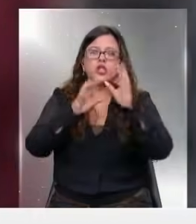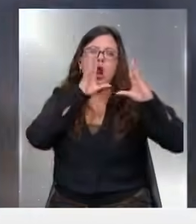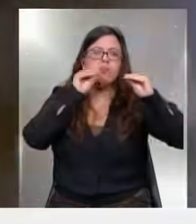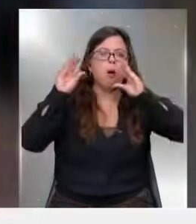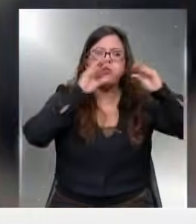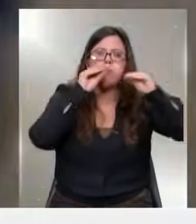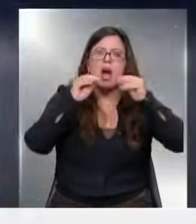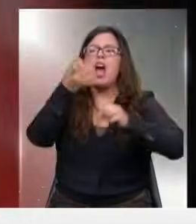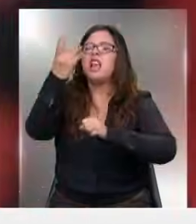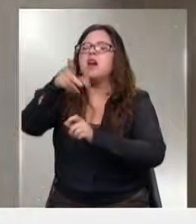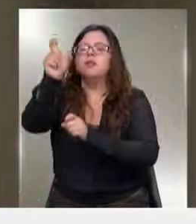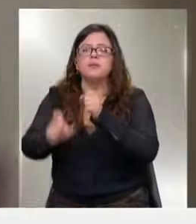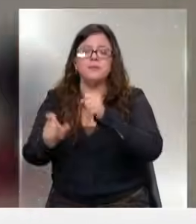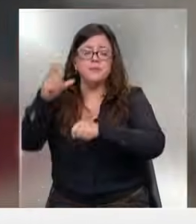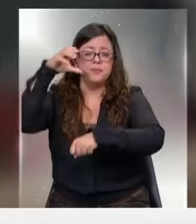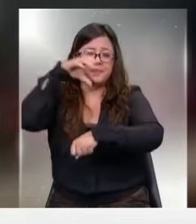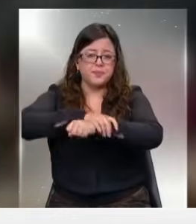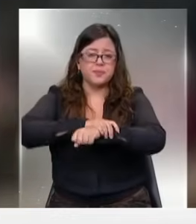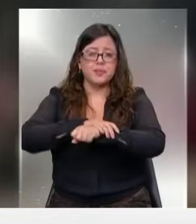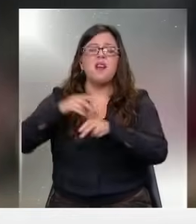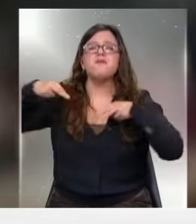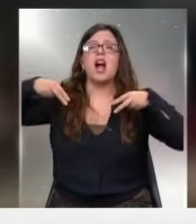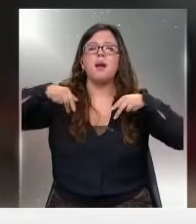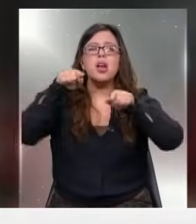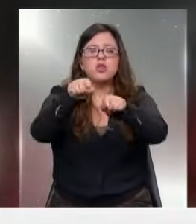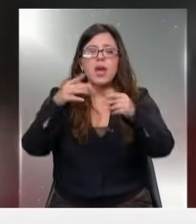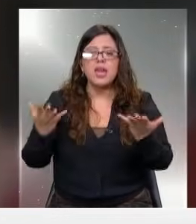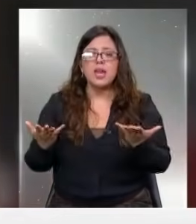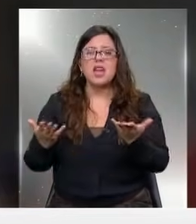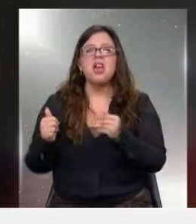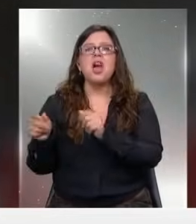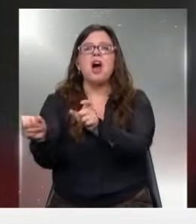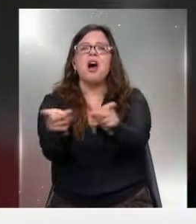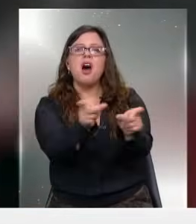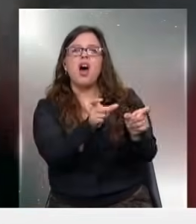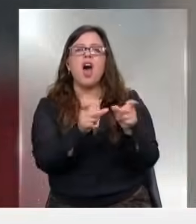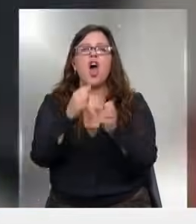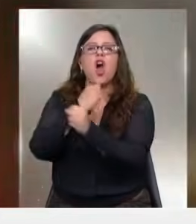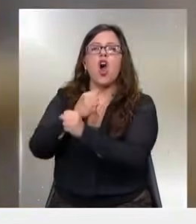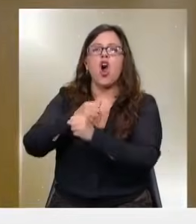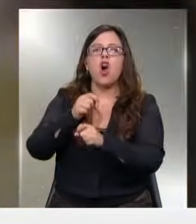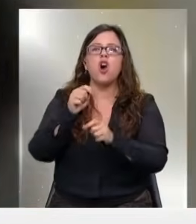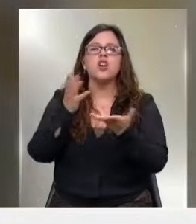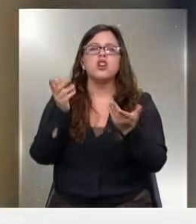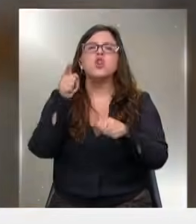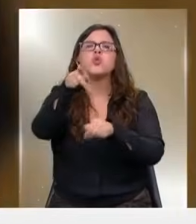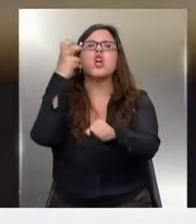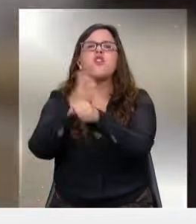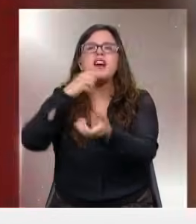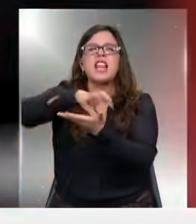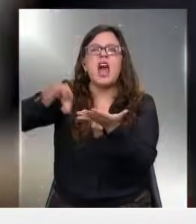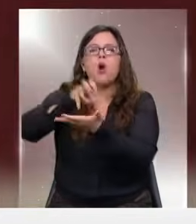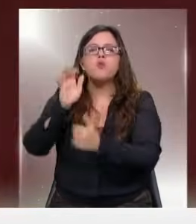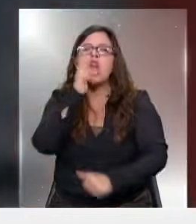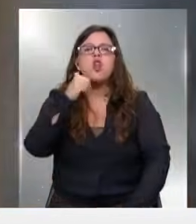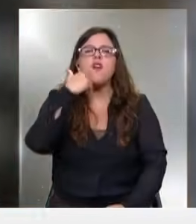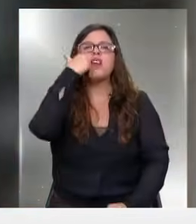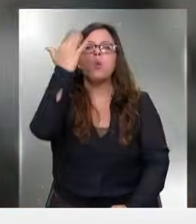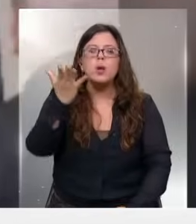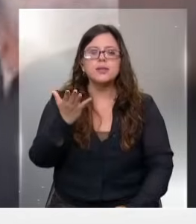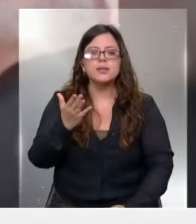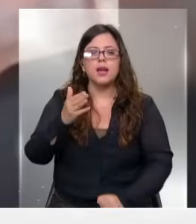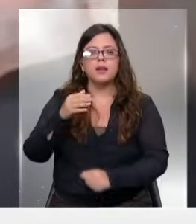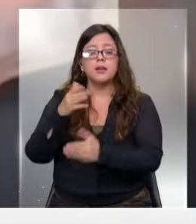El único detenido es el que va caminando allá con custodia policial. ¡Sin vergüenza! ¡Robaron la comuna! Oye,